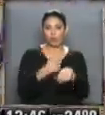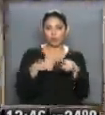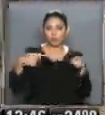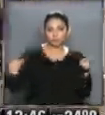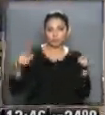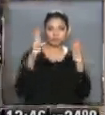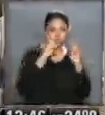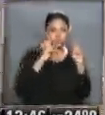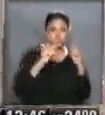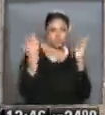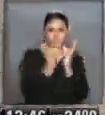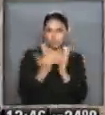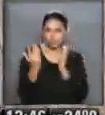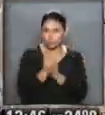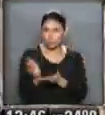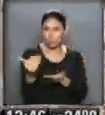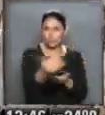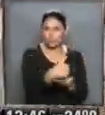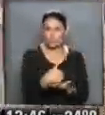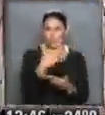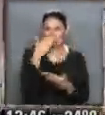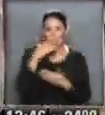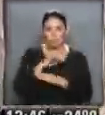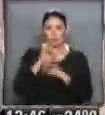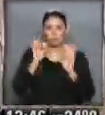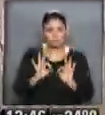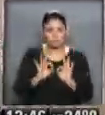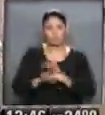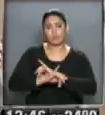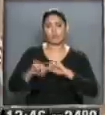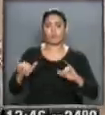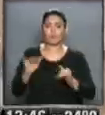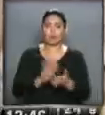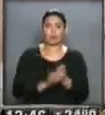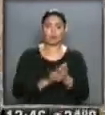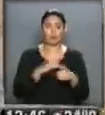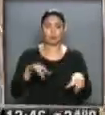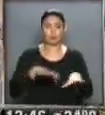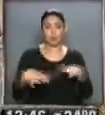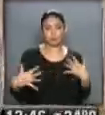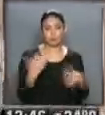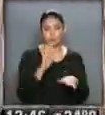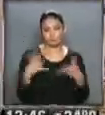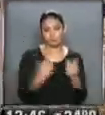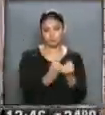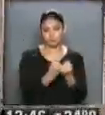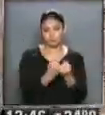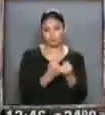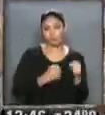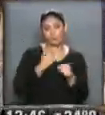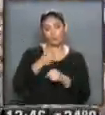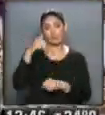el trabajo y poder determinar si en forma categórica qué generó el accidente. Recordemos entonces, bueno, por lo